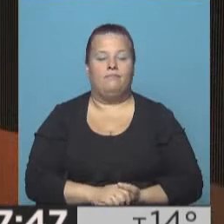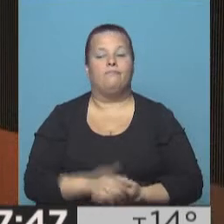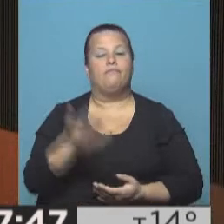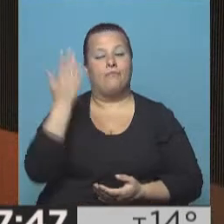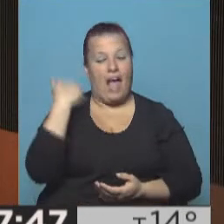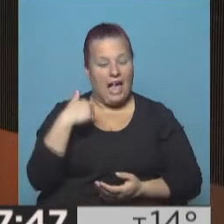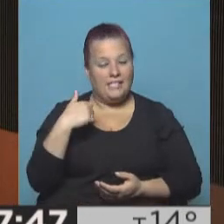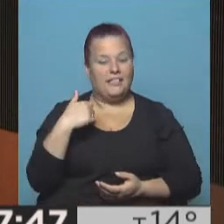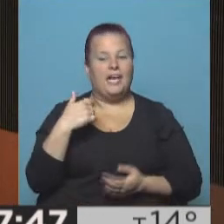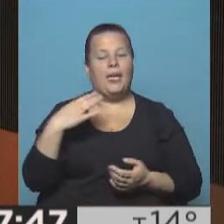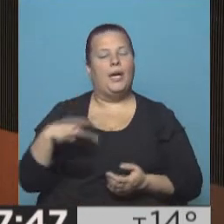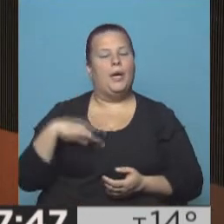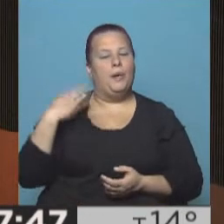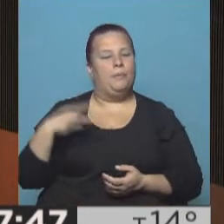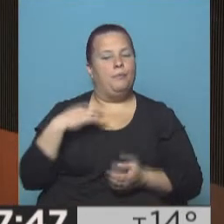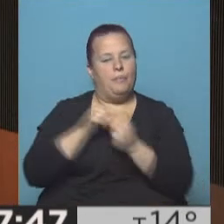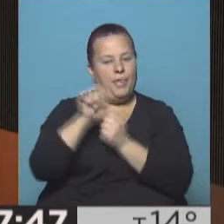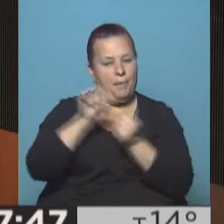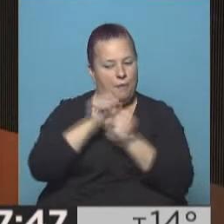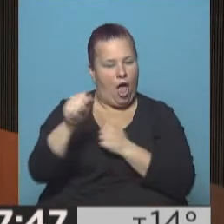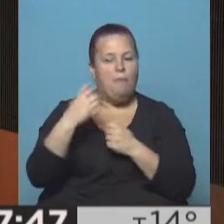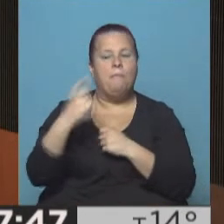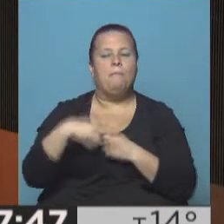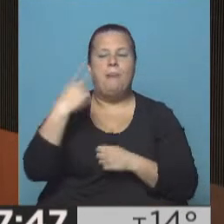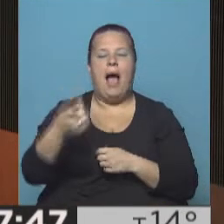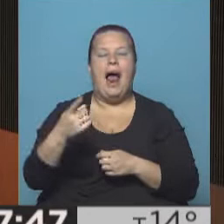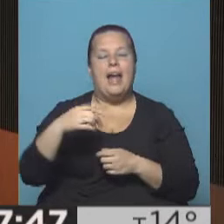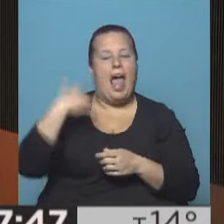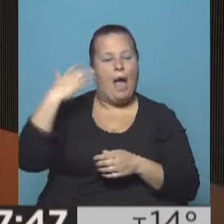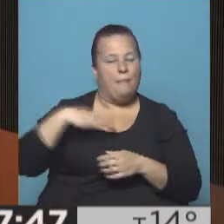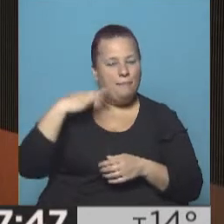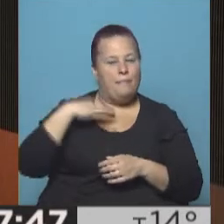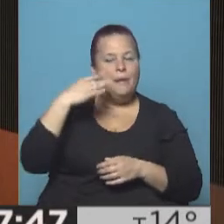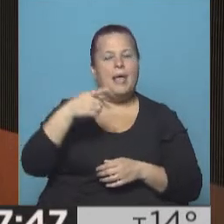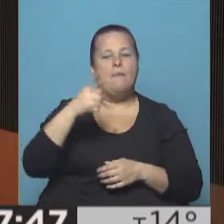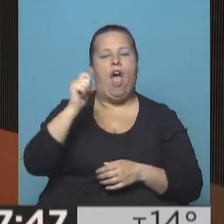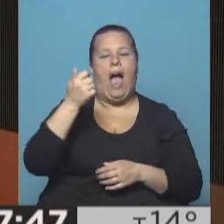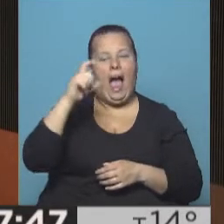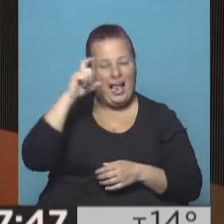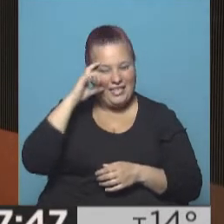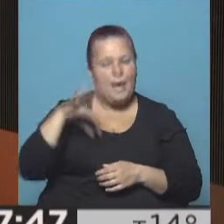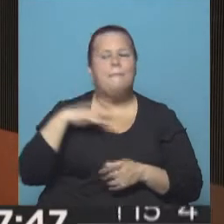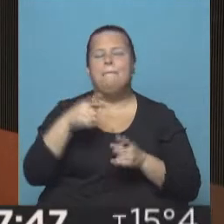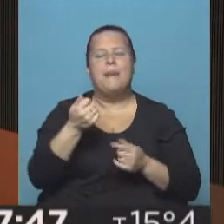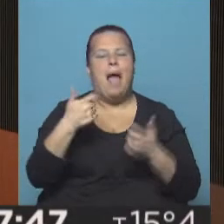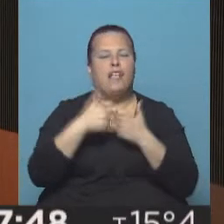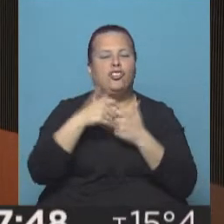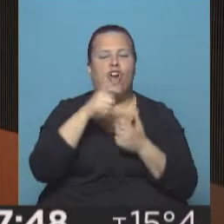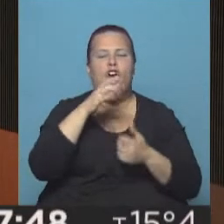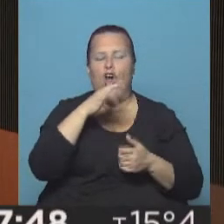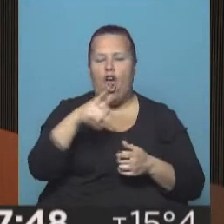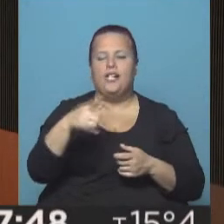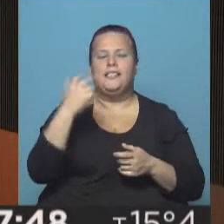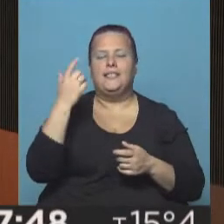Se realizó ayer la entrega de diplomas a los nominados a los premios ACE, los premios que entrega la Asociación Cronistas